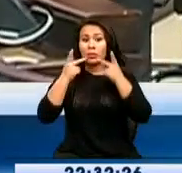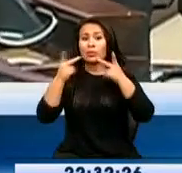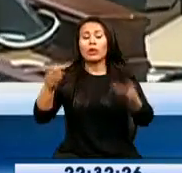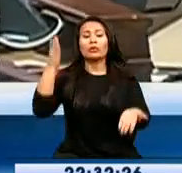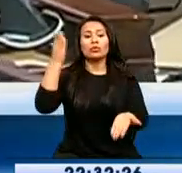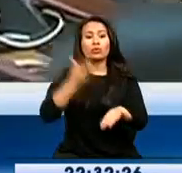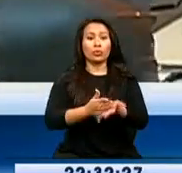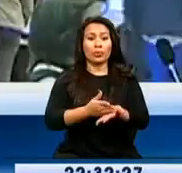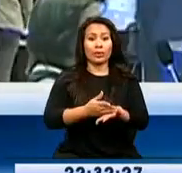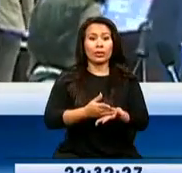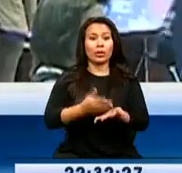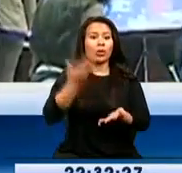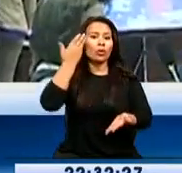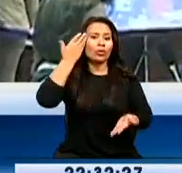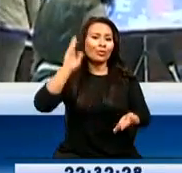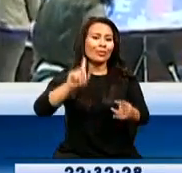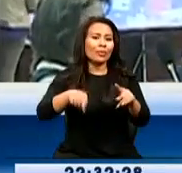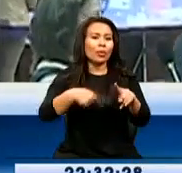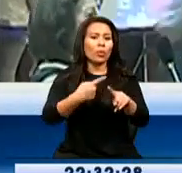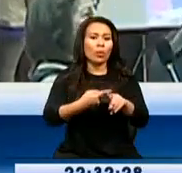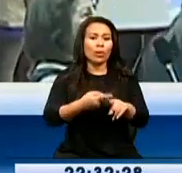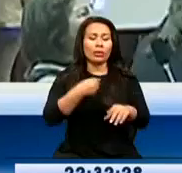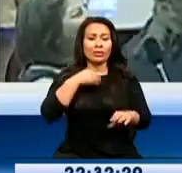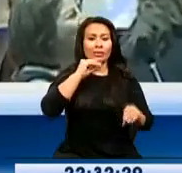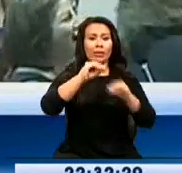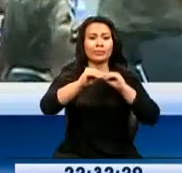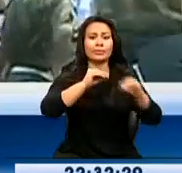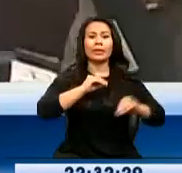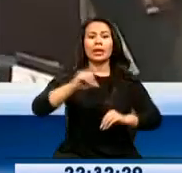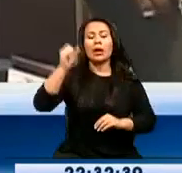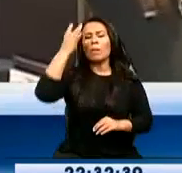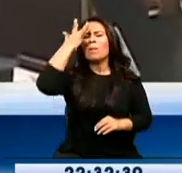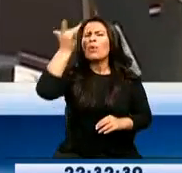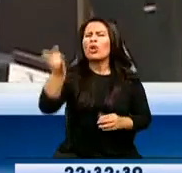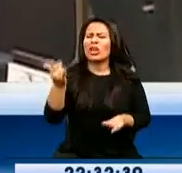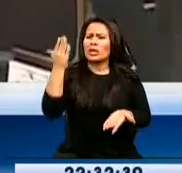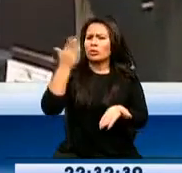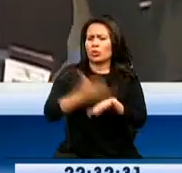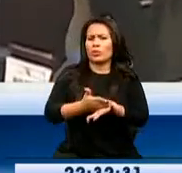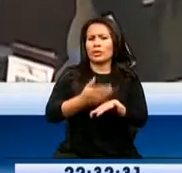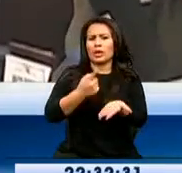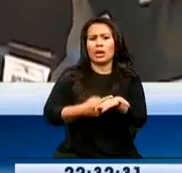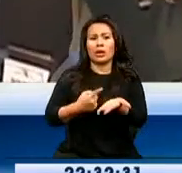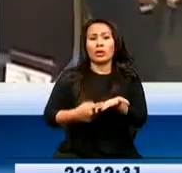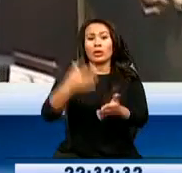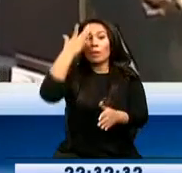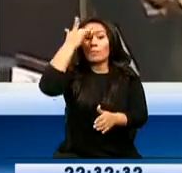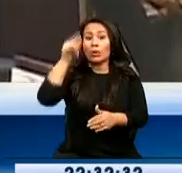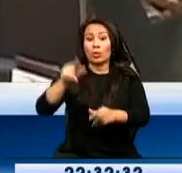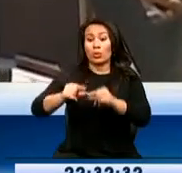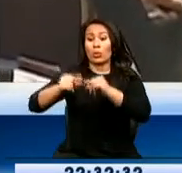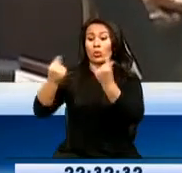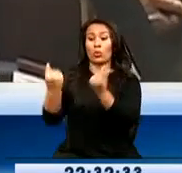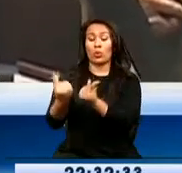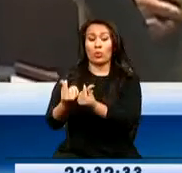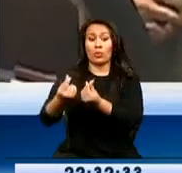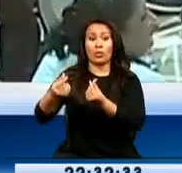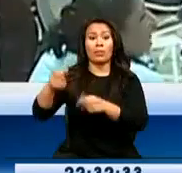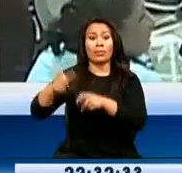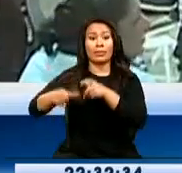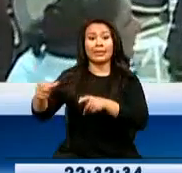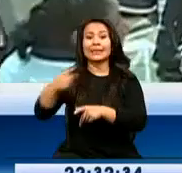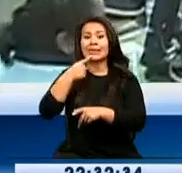Nacional. Aún no se ha dado una versión oficial de las causas de la cancelación, aunque asambleístas de Alianza País aseguraron que existen